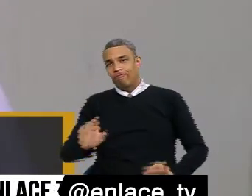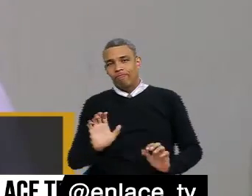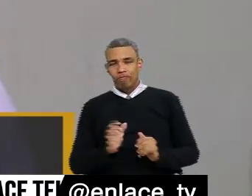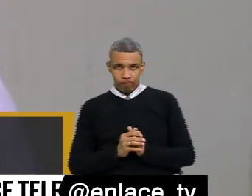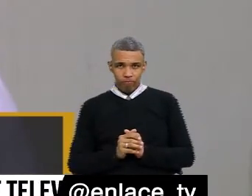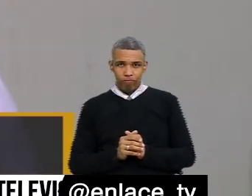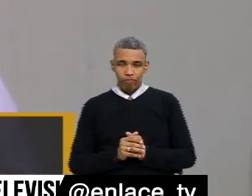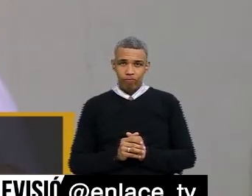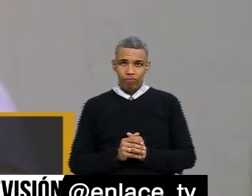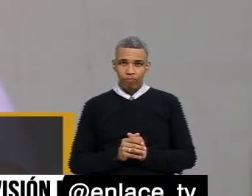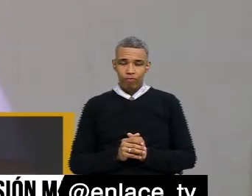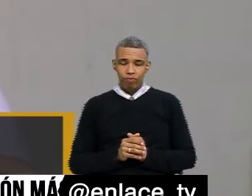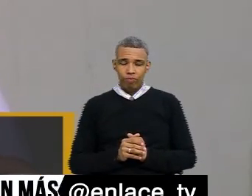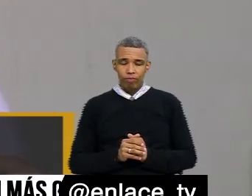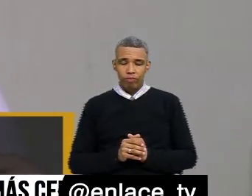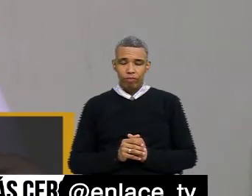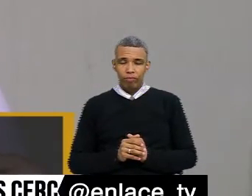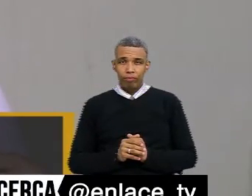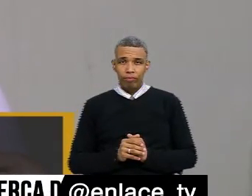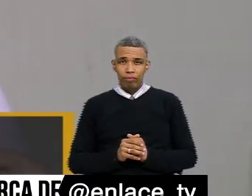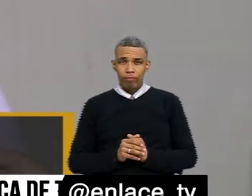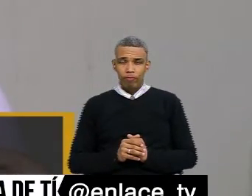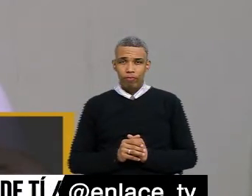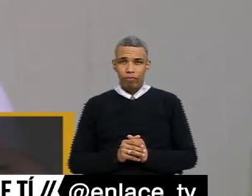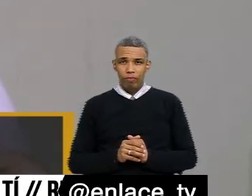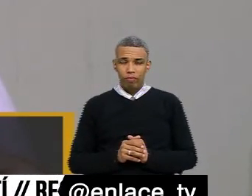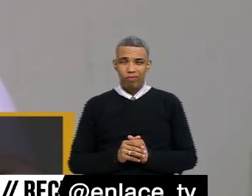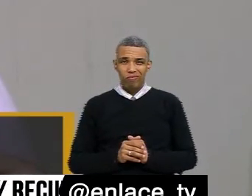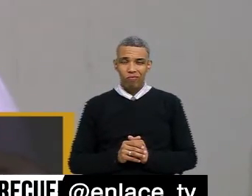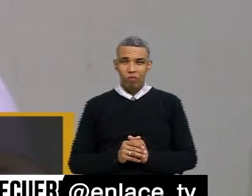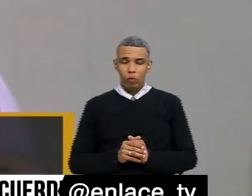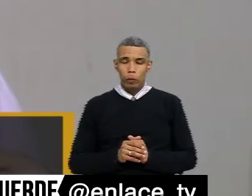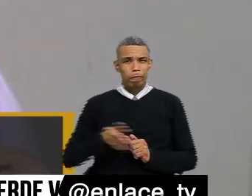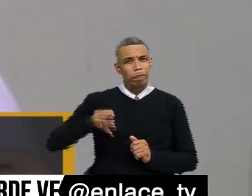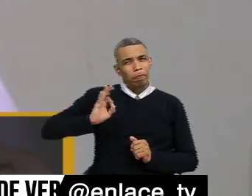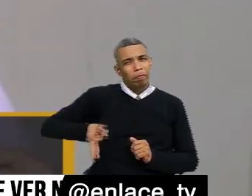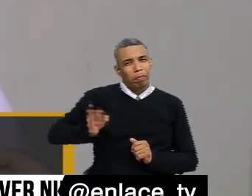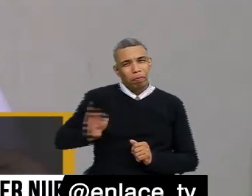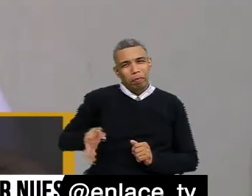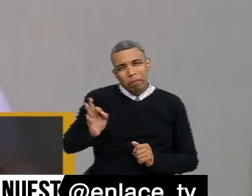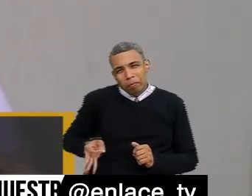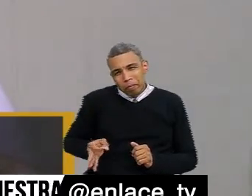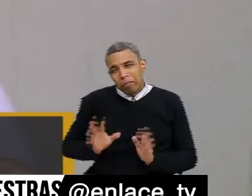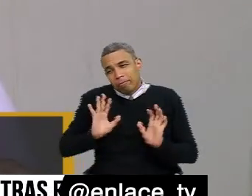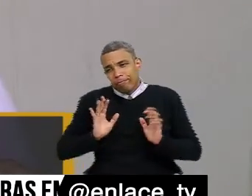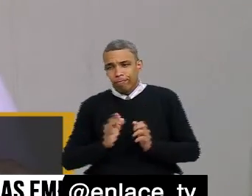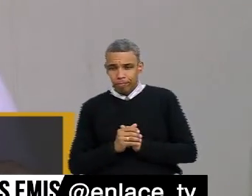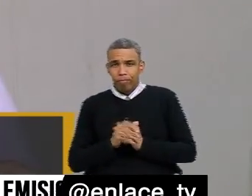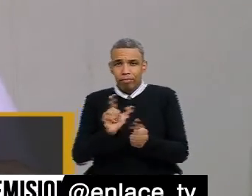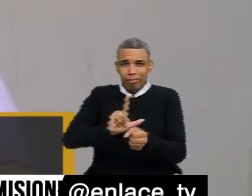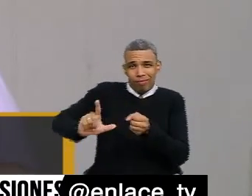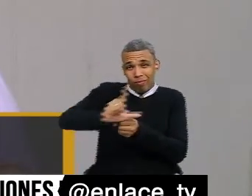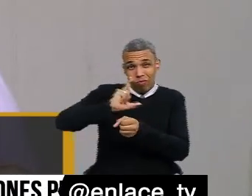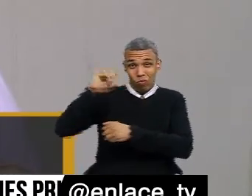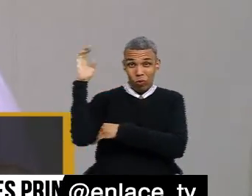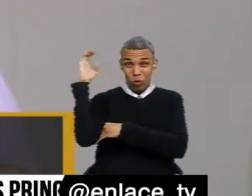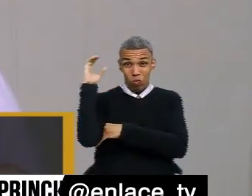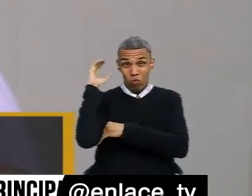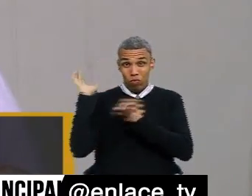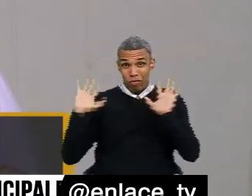nosotros diseñamos siempre unos operativos, pues afortunadamente es en un día viernes que ya hay